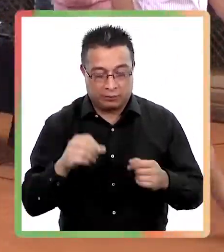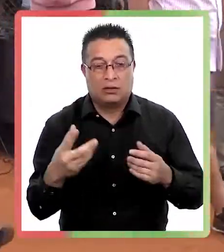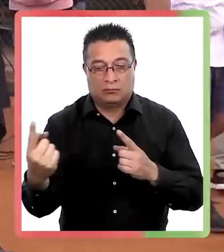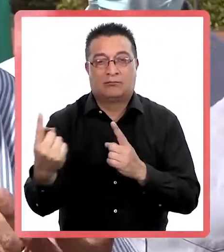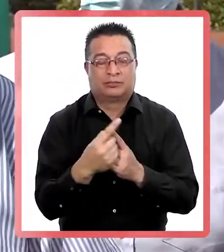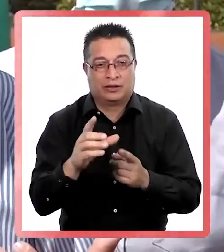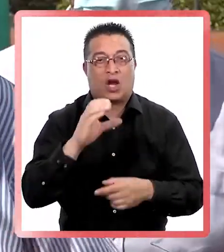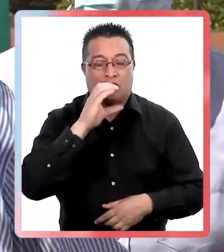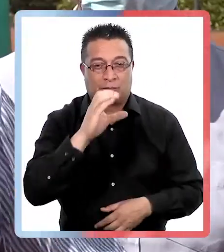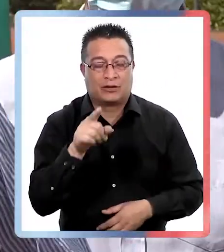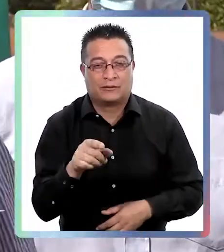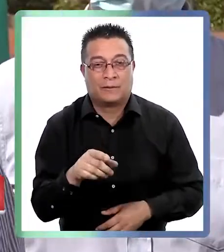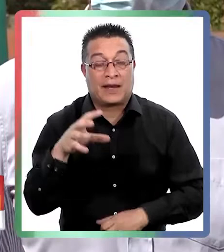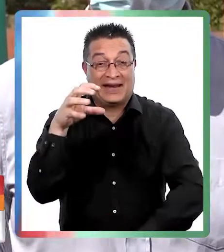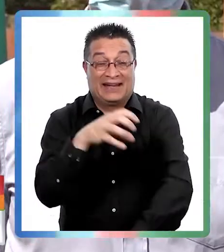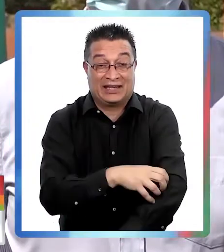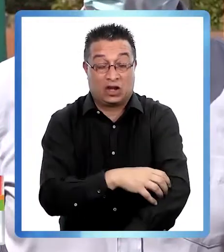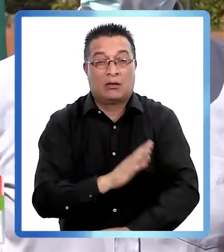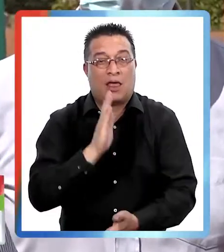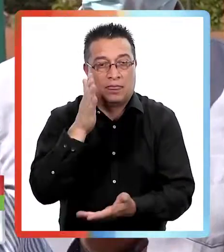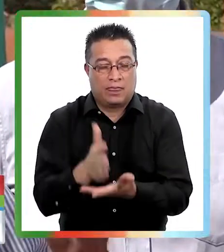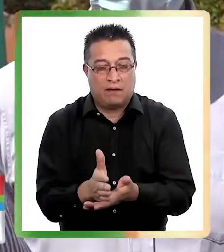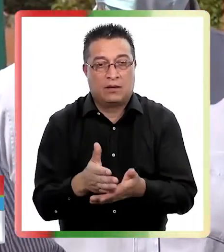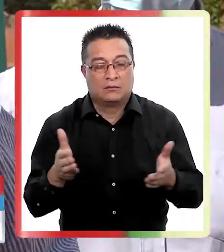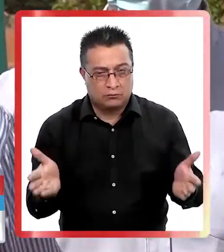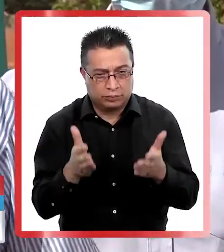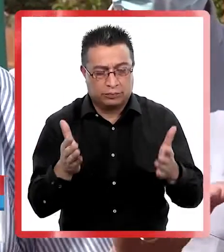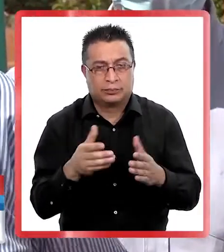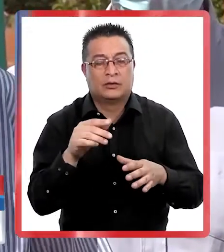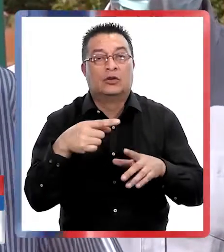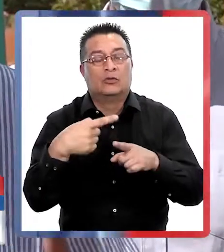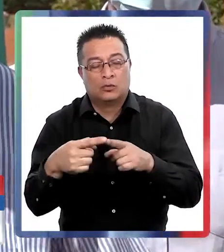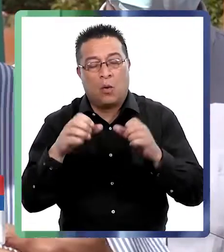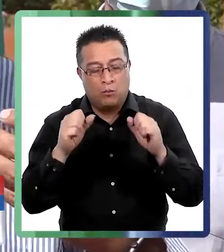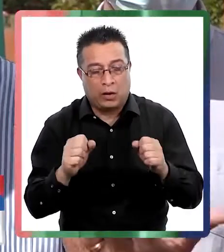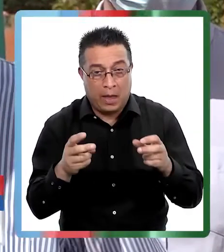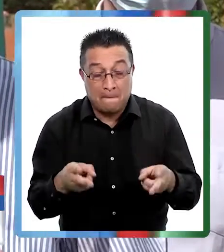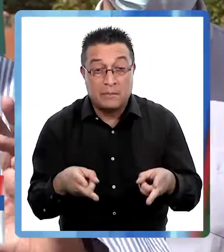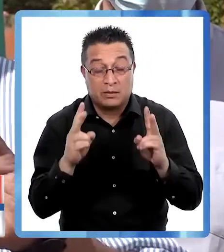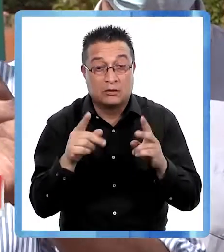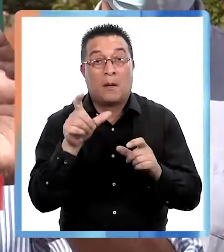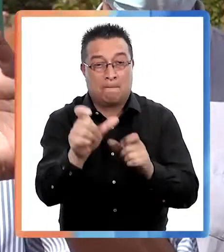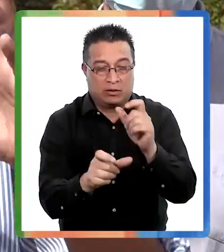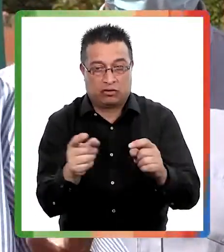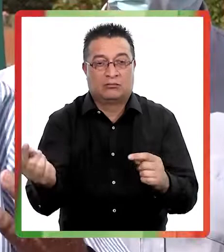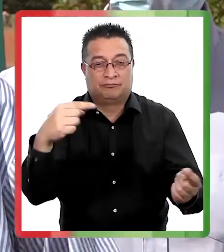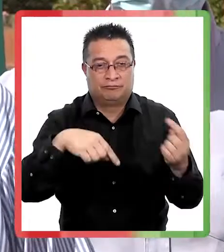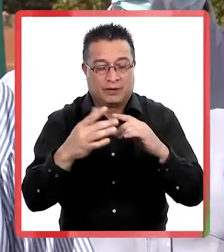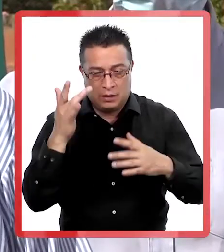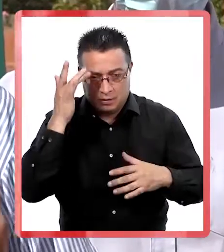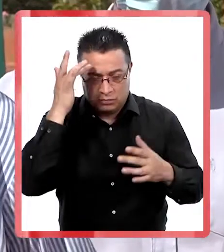ser capaces de generar eventos que de alguna manera permitan que salga gente, ¿cierto?, que el talento aflore y que podamos consolidarnos como una